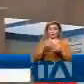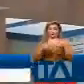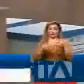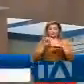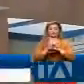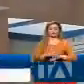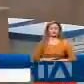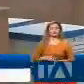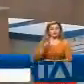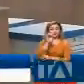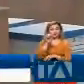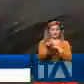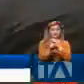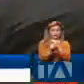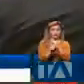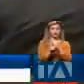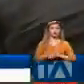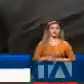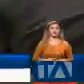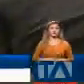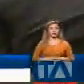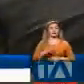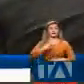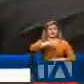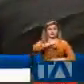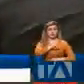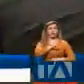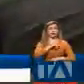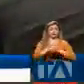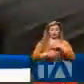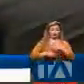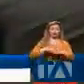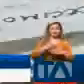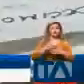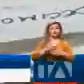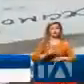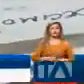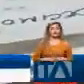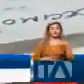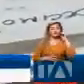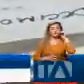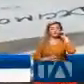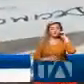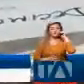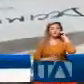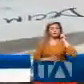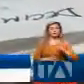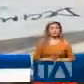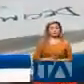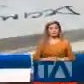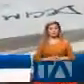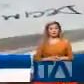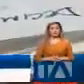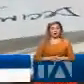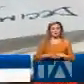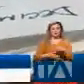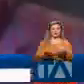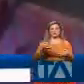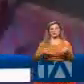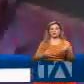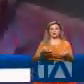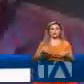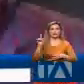En enero de este año, con la aceptación de una sala penal de España, avanzaba lo que desde aquel momento se advertía sea una larga disputa